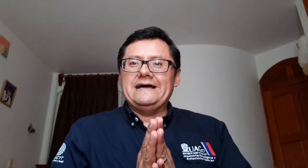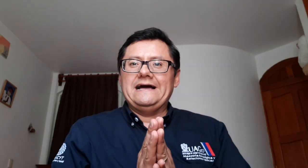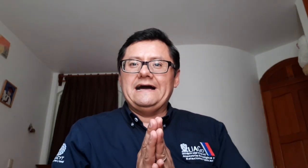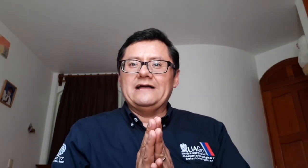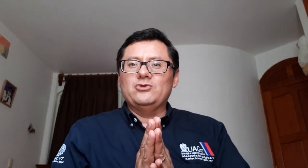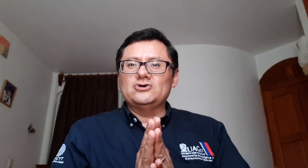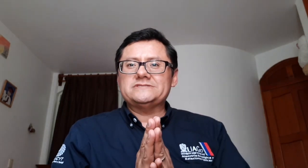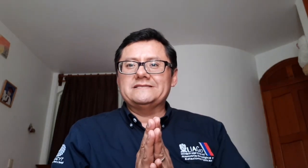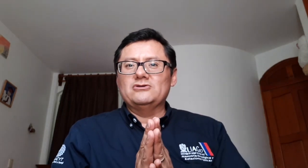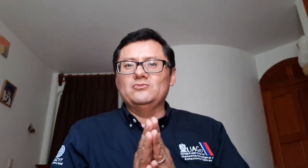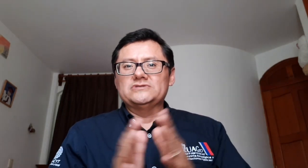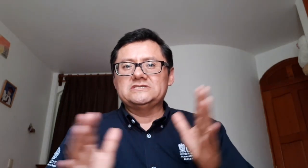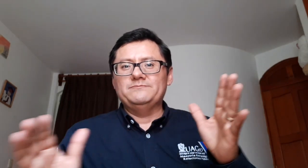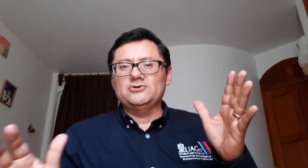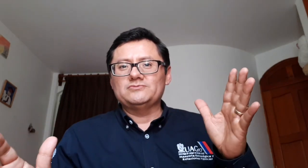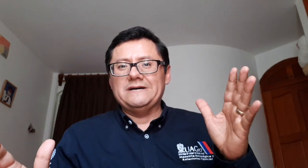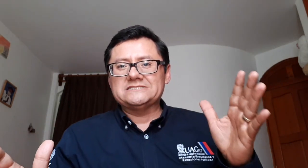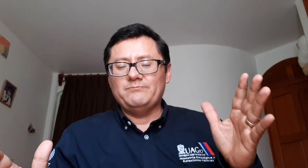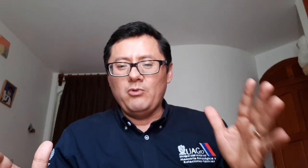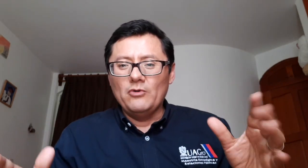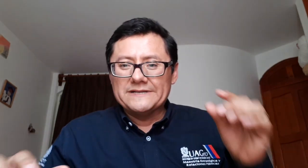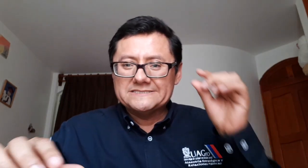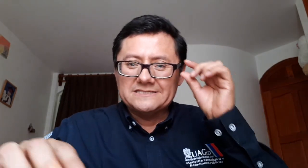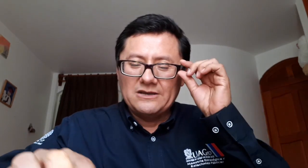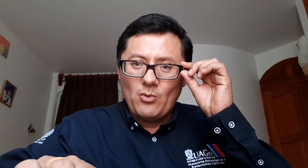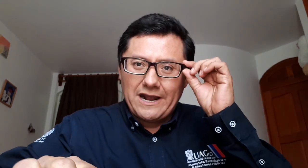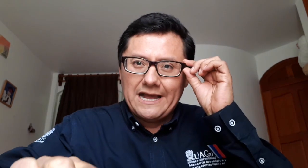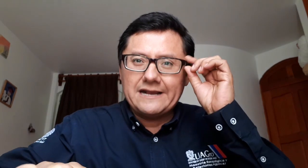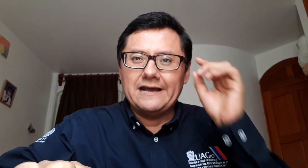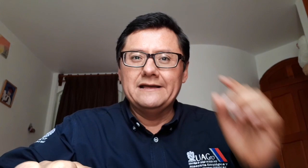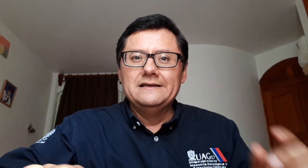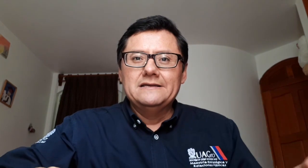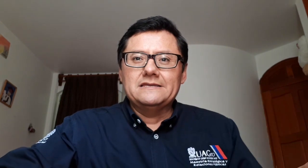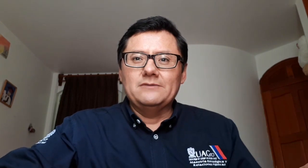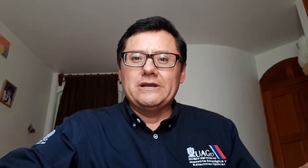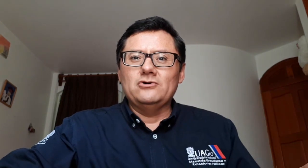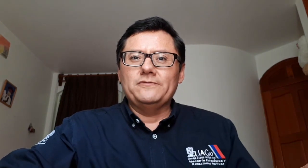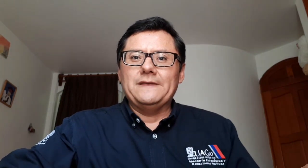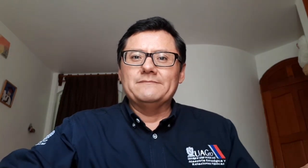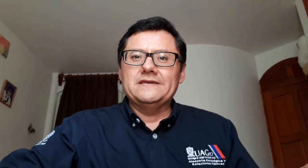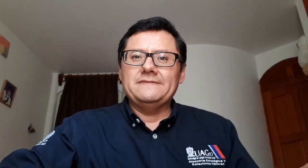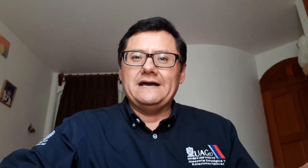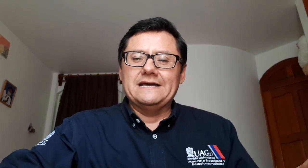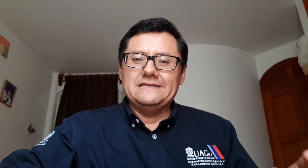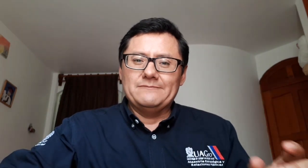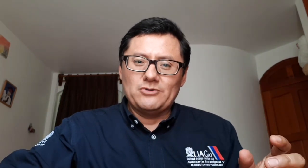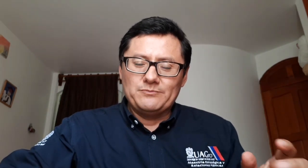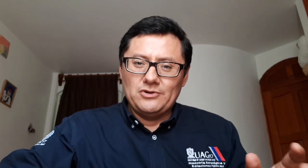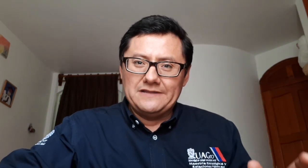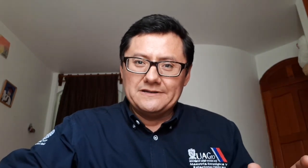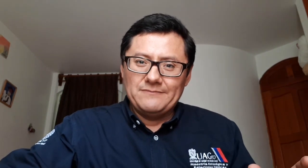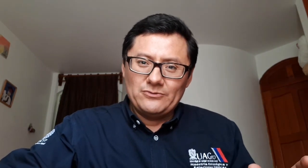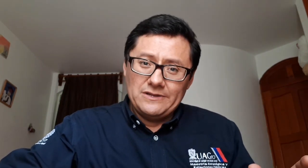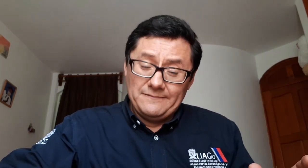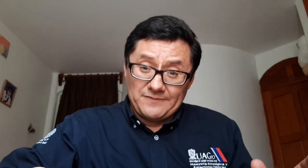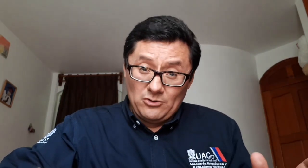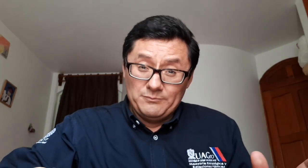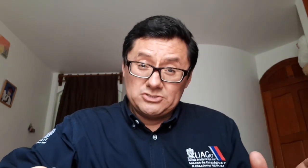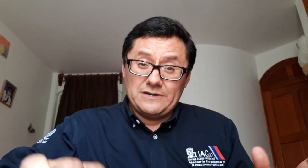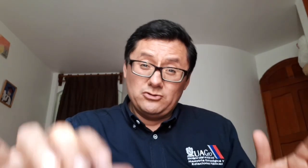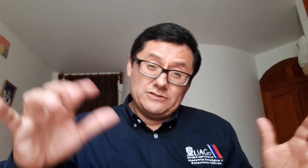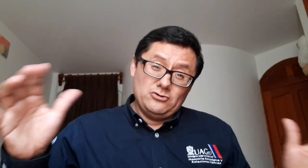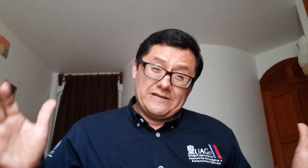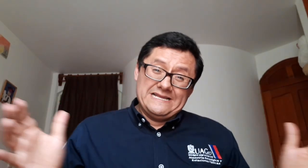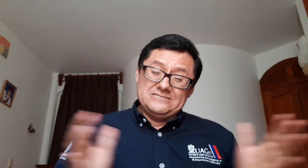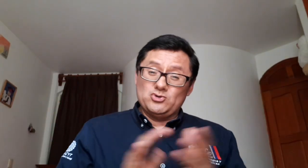entregará a 12 de los municipios más pobres de Oaxaca. Y bueno, también ahí el propio Andrés Manuel